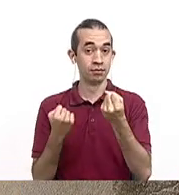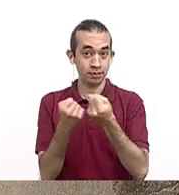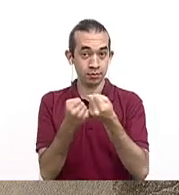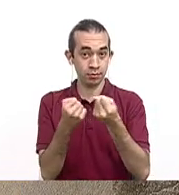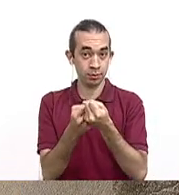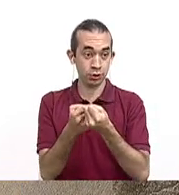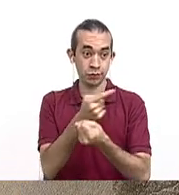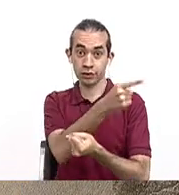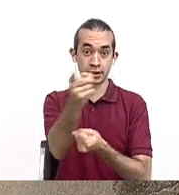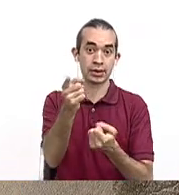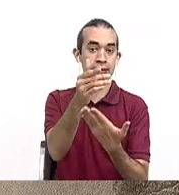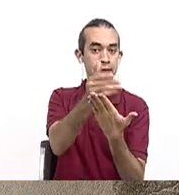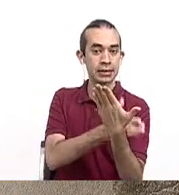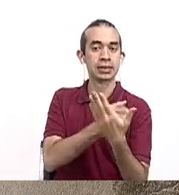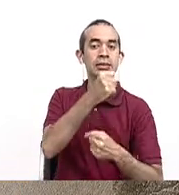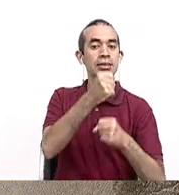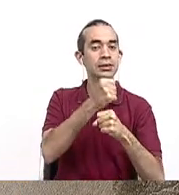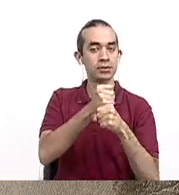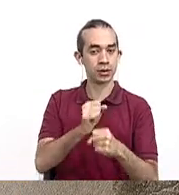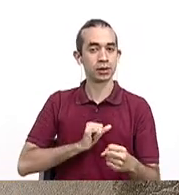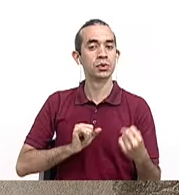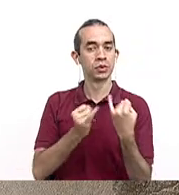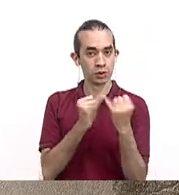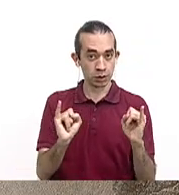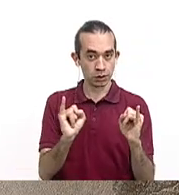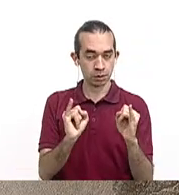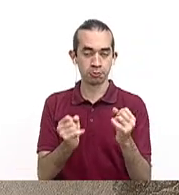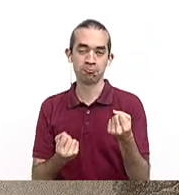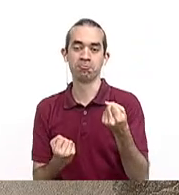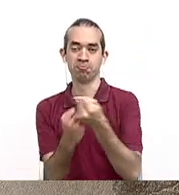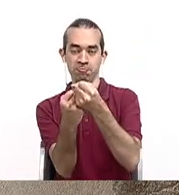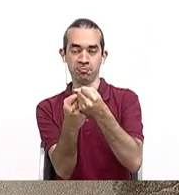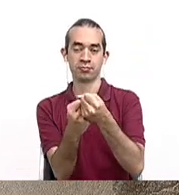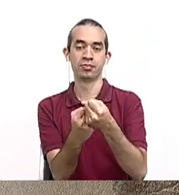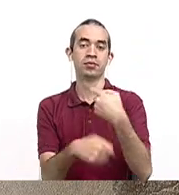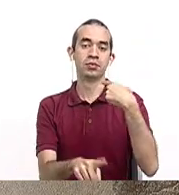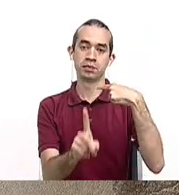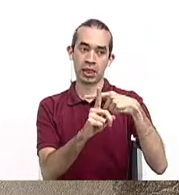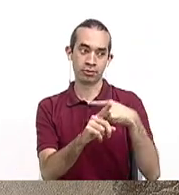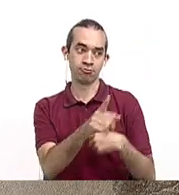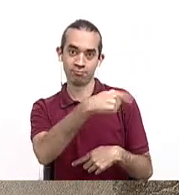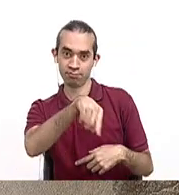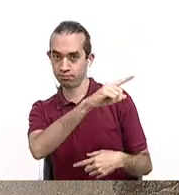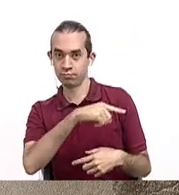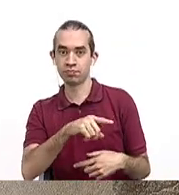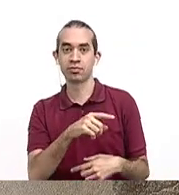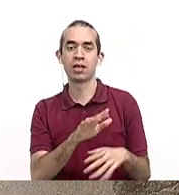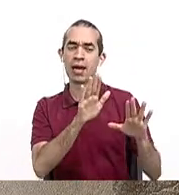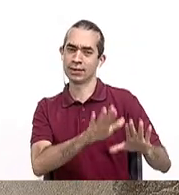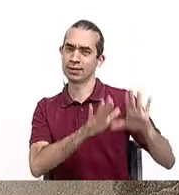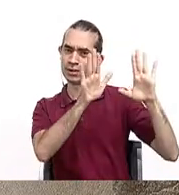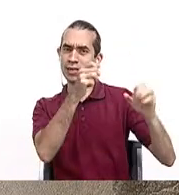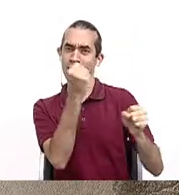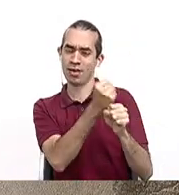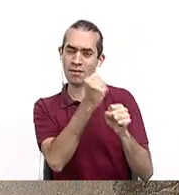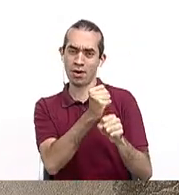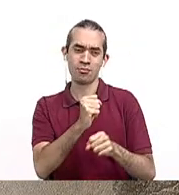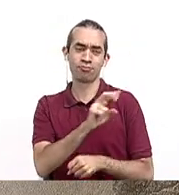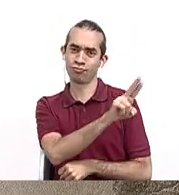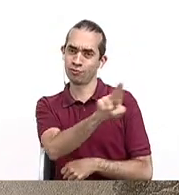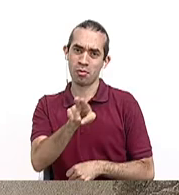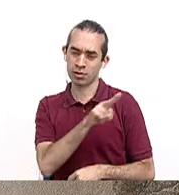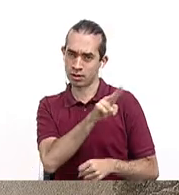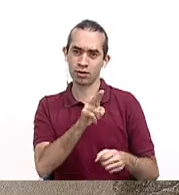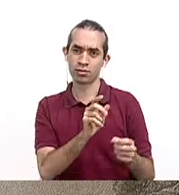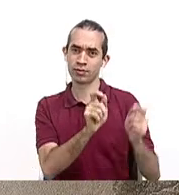resolución de las guías de trabajo autónomo y también como un apoyo por supuesto al excelente trabajo que están haciendo las y los colegas de